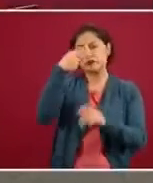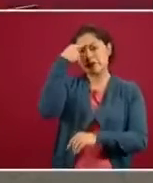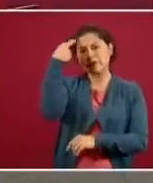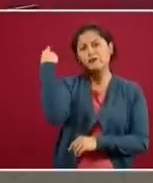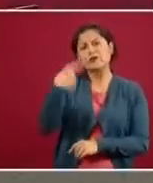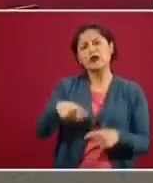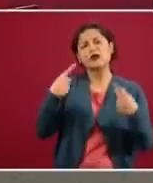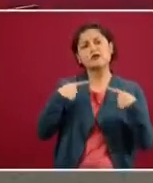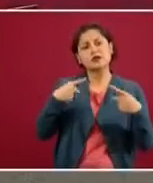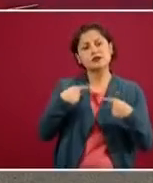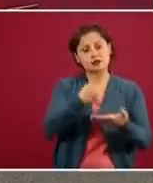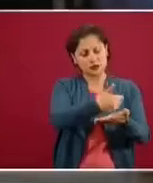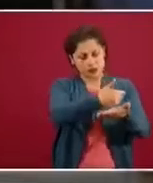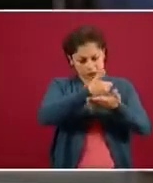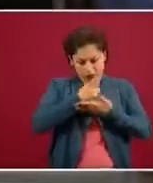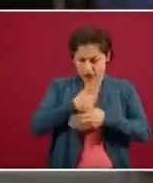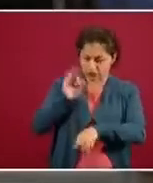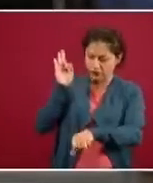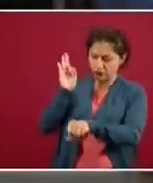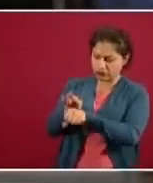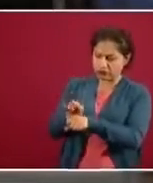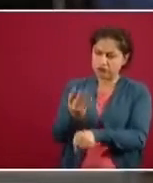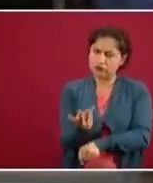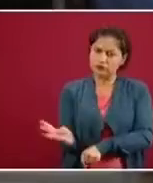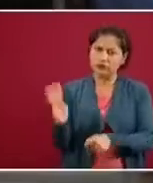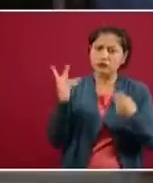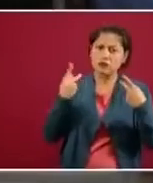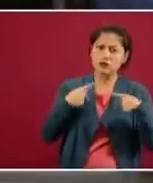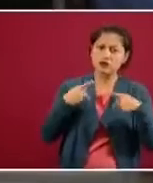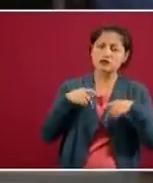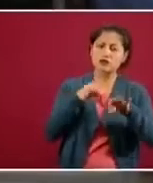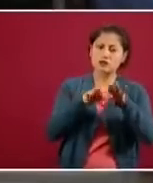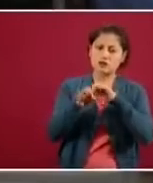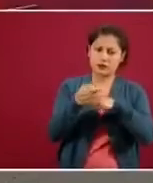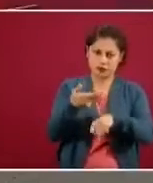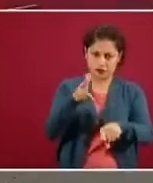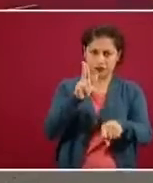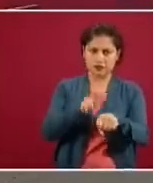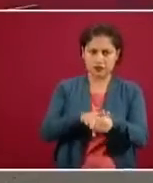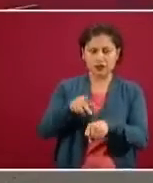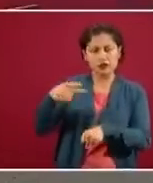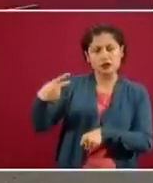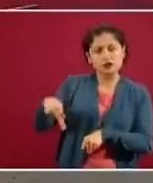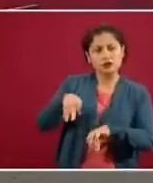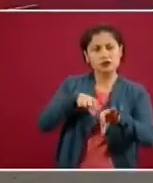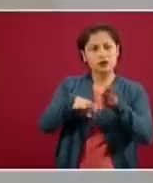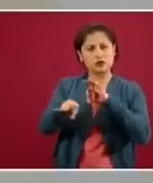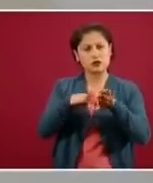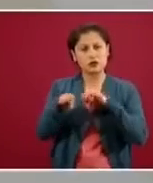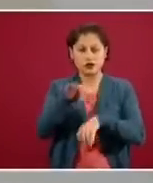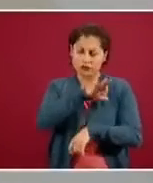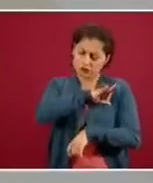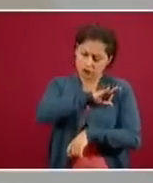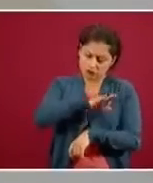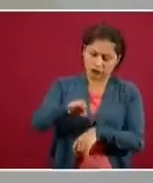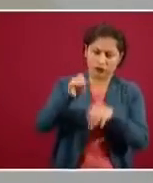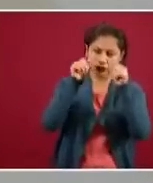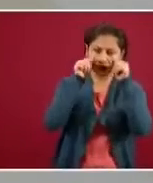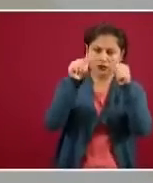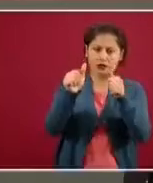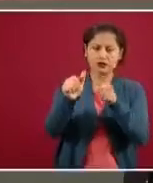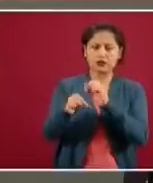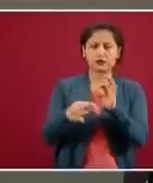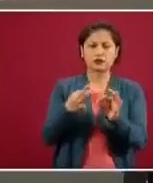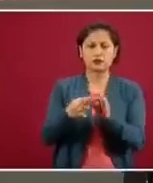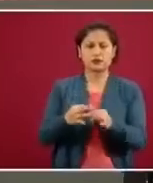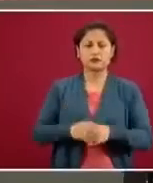y a respetar y a darle las mejores condiciones de trabajo a las profesionales de la salud. Pero a corto